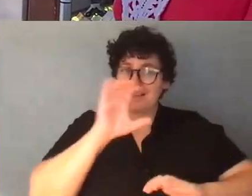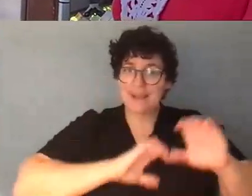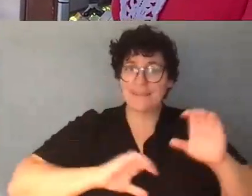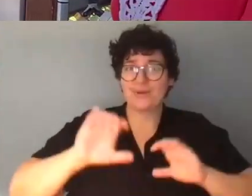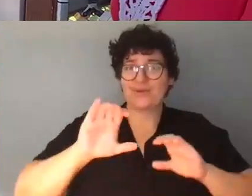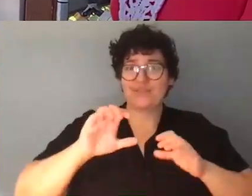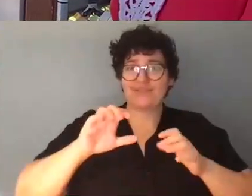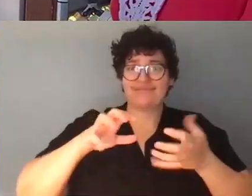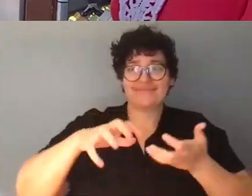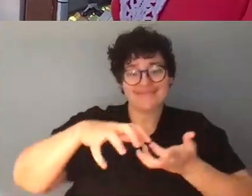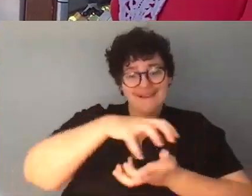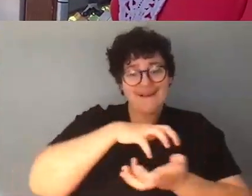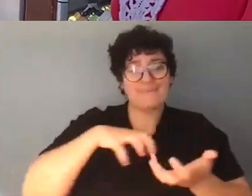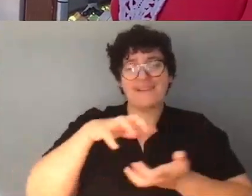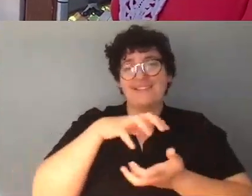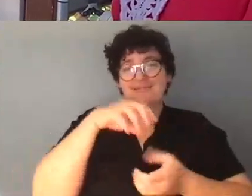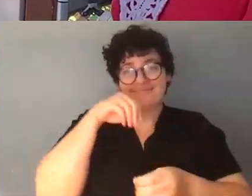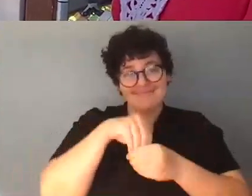Es una fitoquímica.